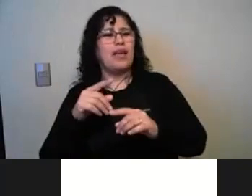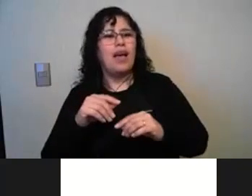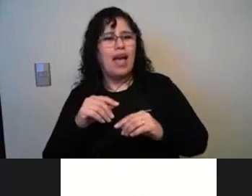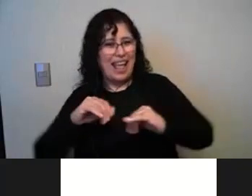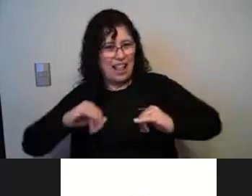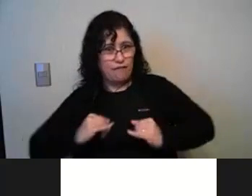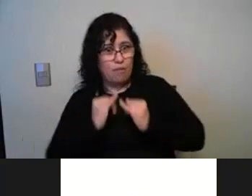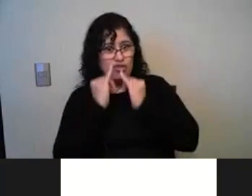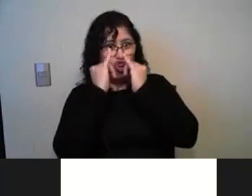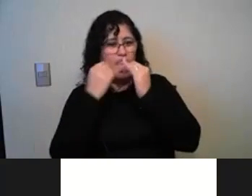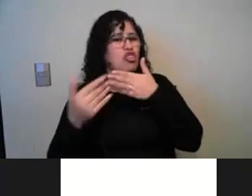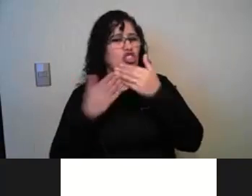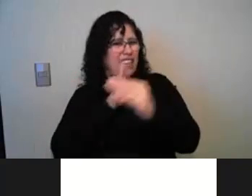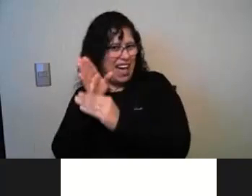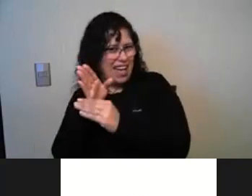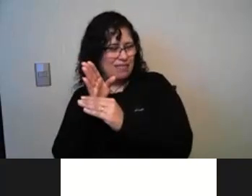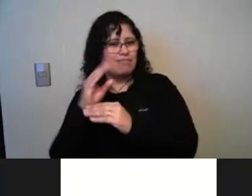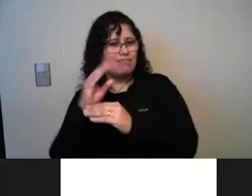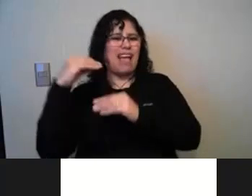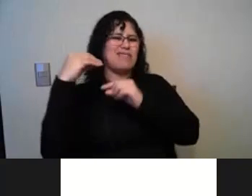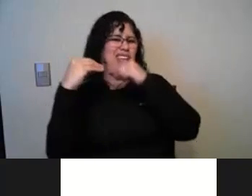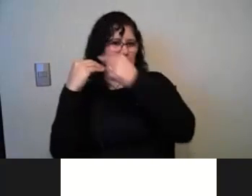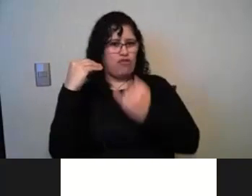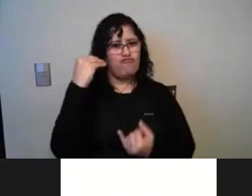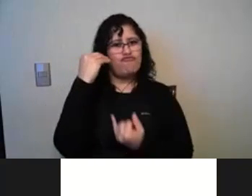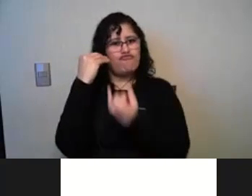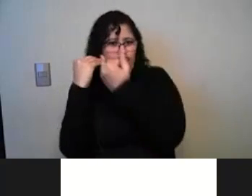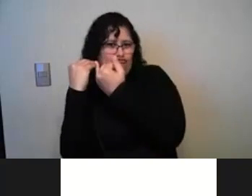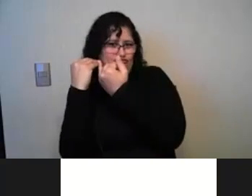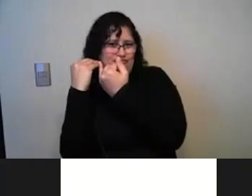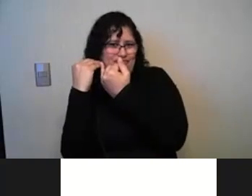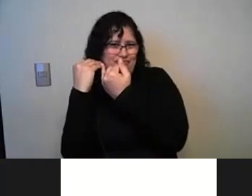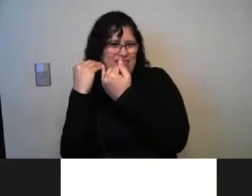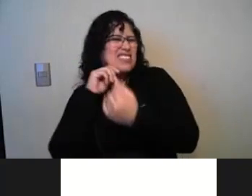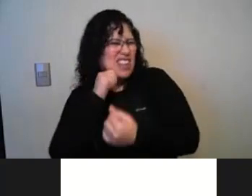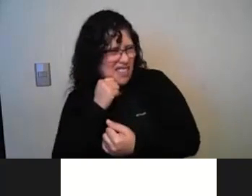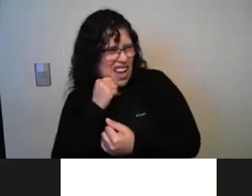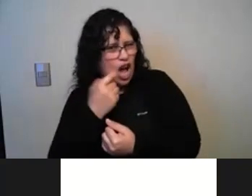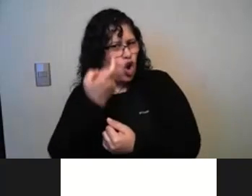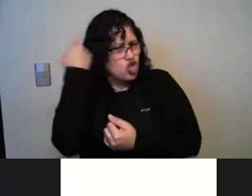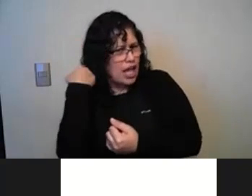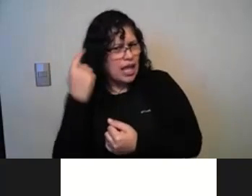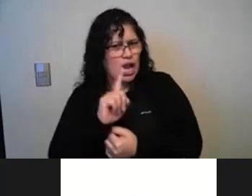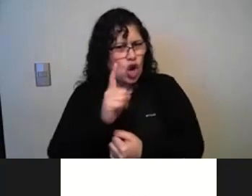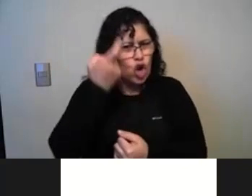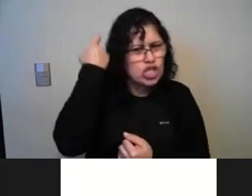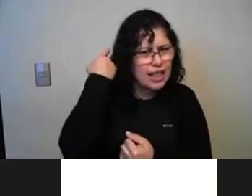Ahora, ¿qué significa que llegue al cerebelo? ¿Será consciente o inconsciente? Es inconsciente.